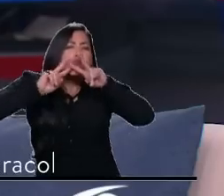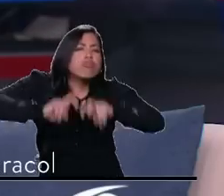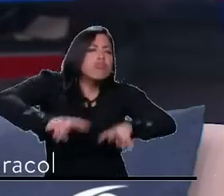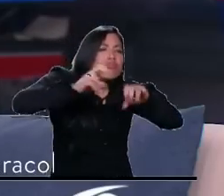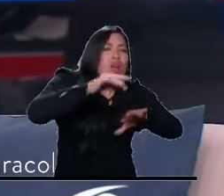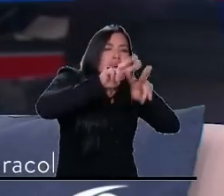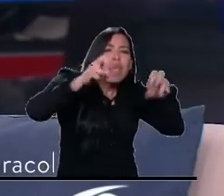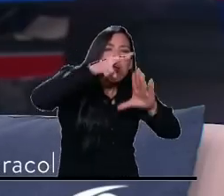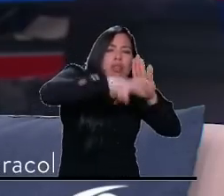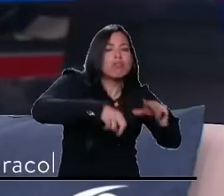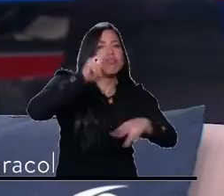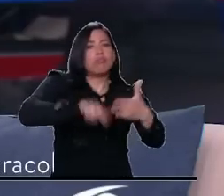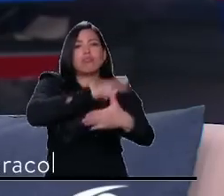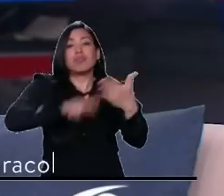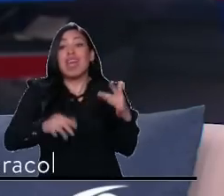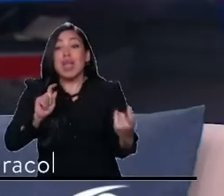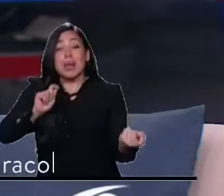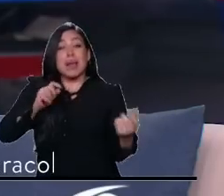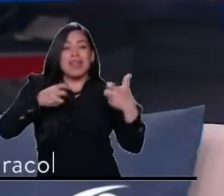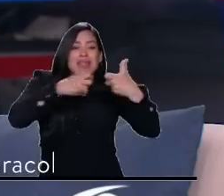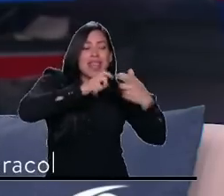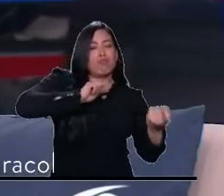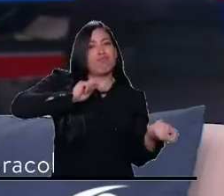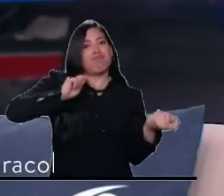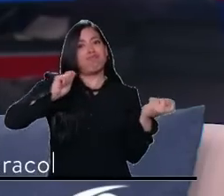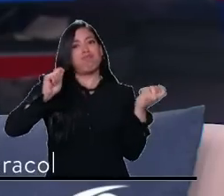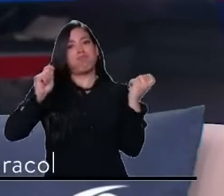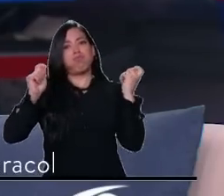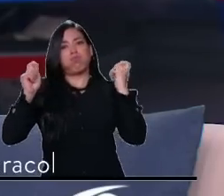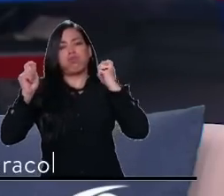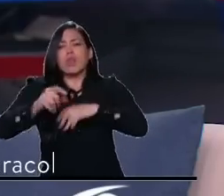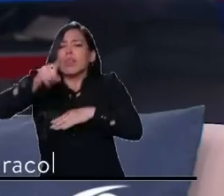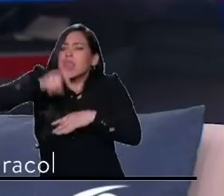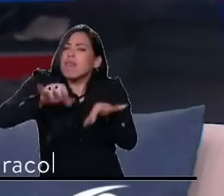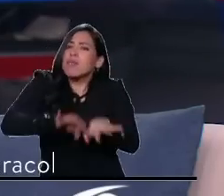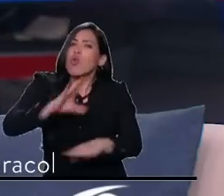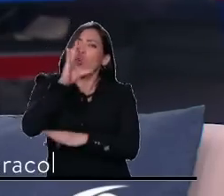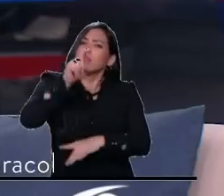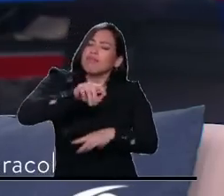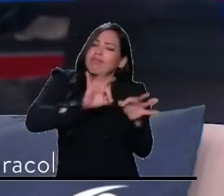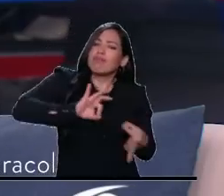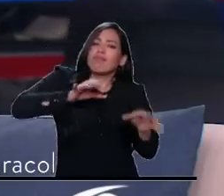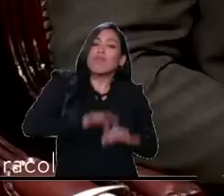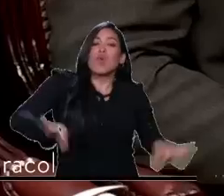e insistió en que la transición energética es un cambio que necesita el país.